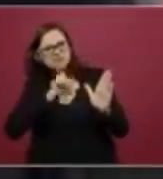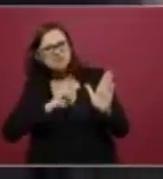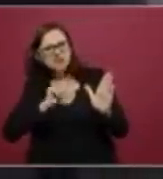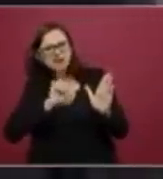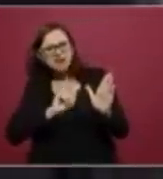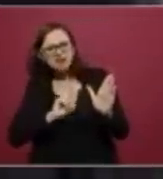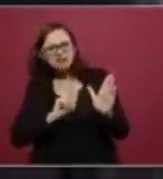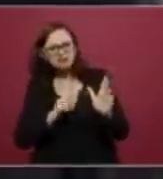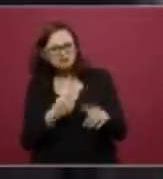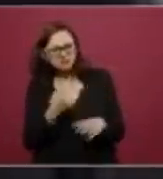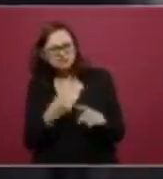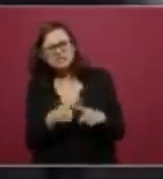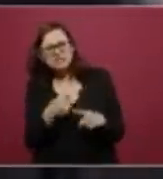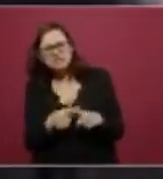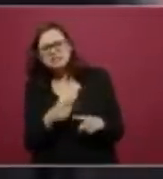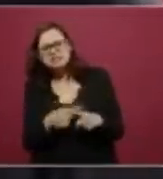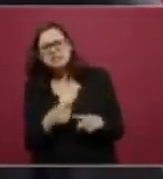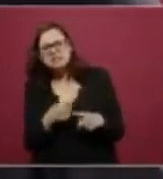revelar la fuente?